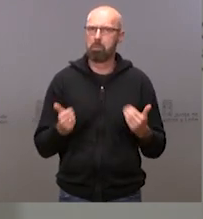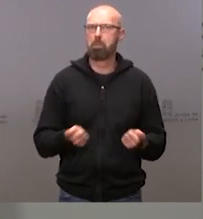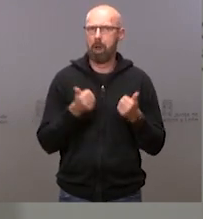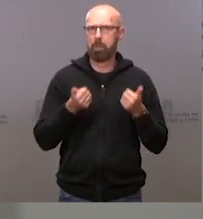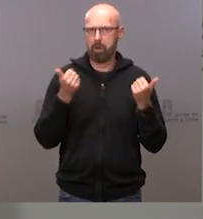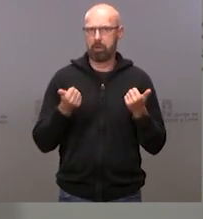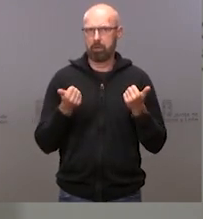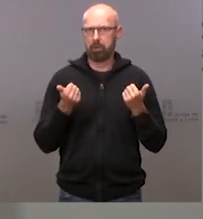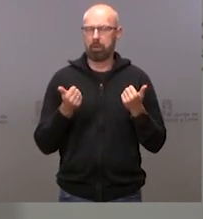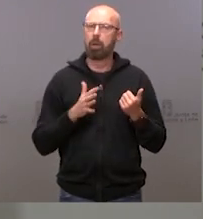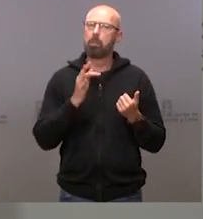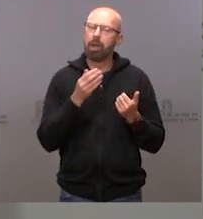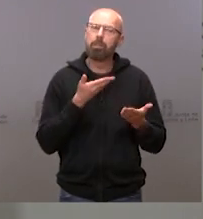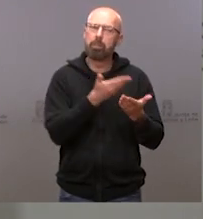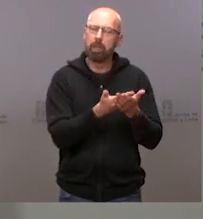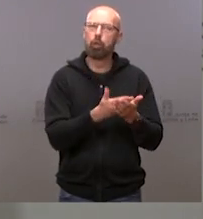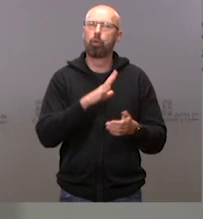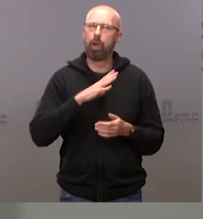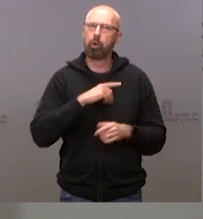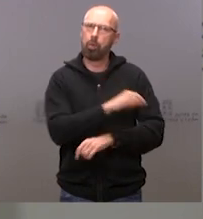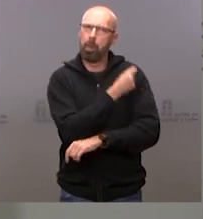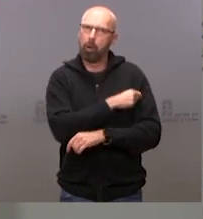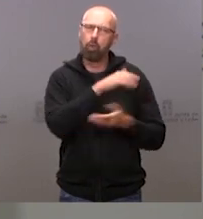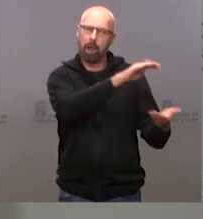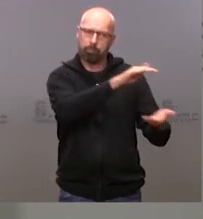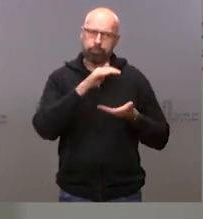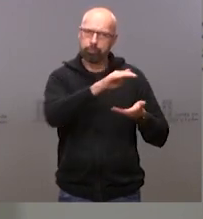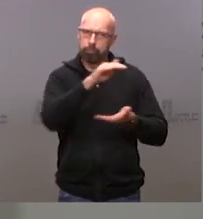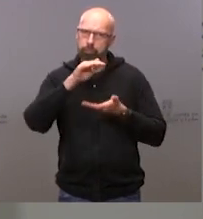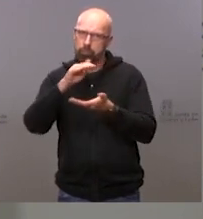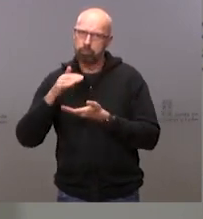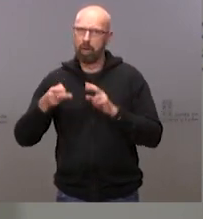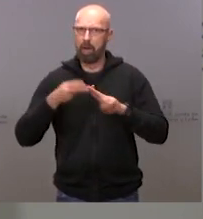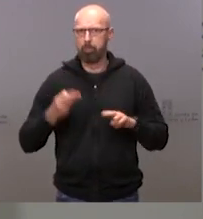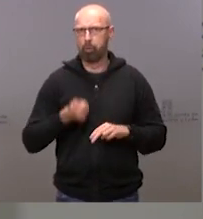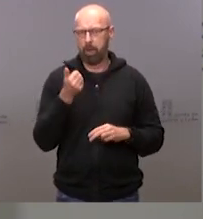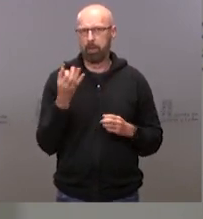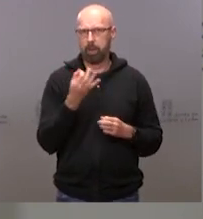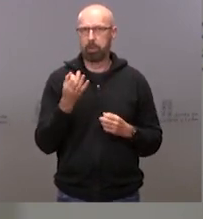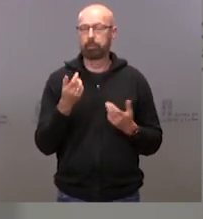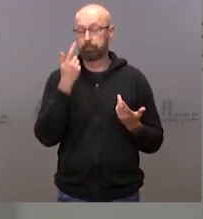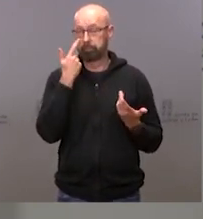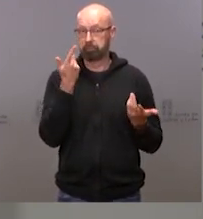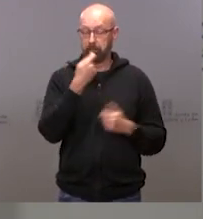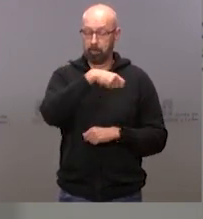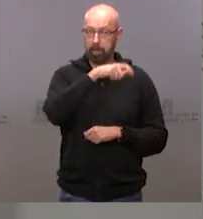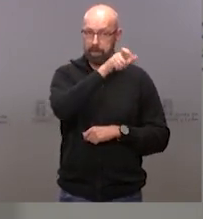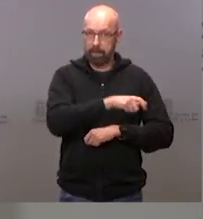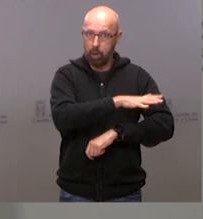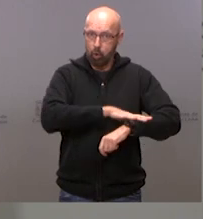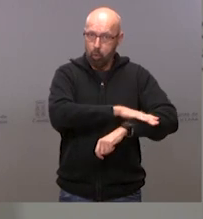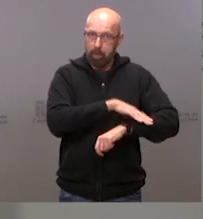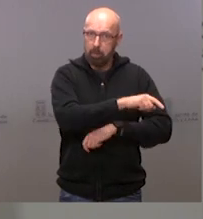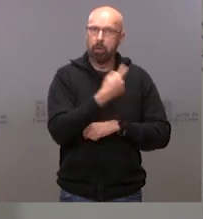se acelere el suministro de vacunas a las comunidades autónomas fíjense el presidente de gobierno se ha marcado el objetivo